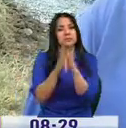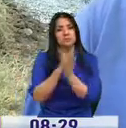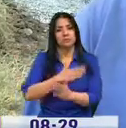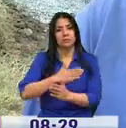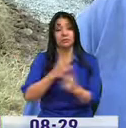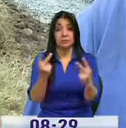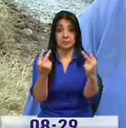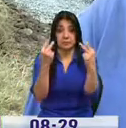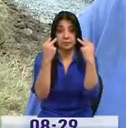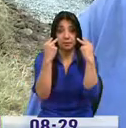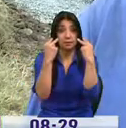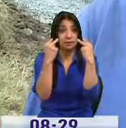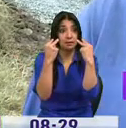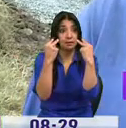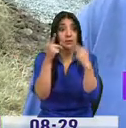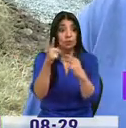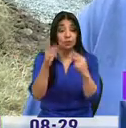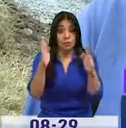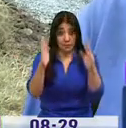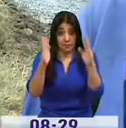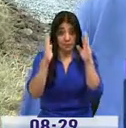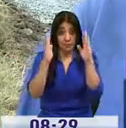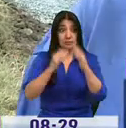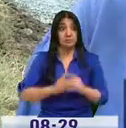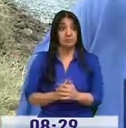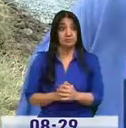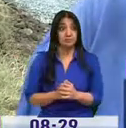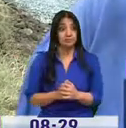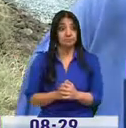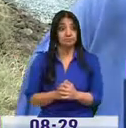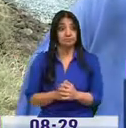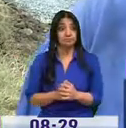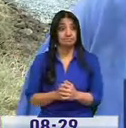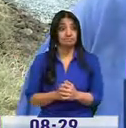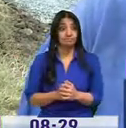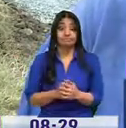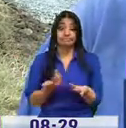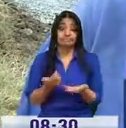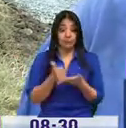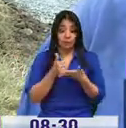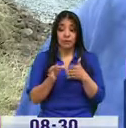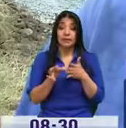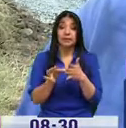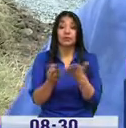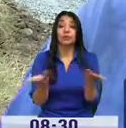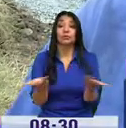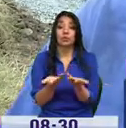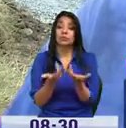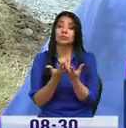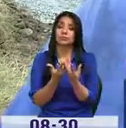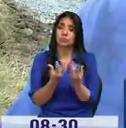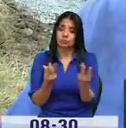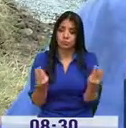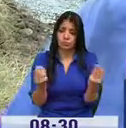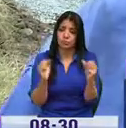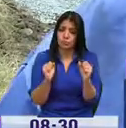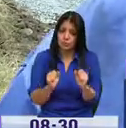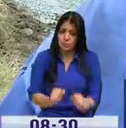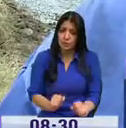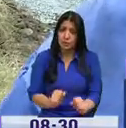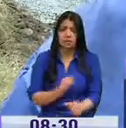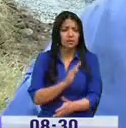miran y nos están oyendo en este momento, que nos orienten a dónde acudir para poder llegar a una allá, que nos